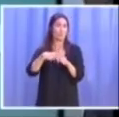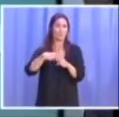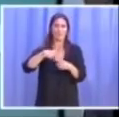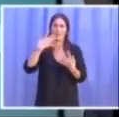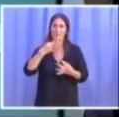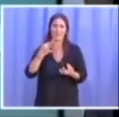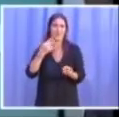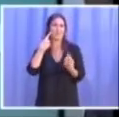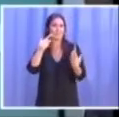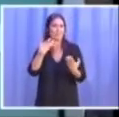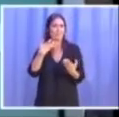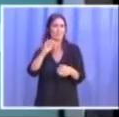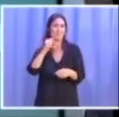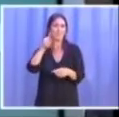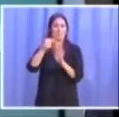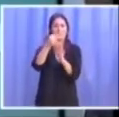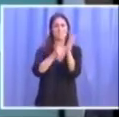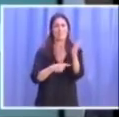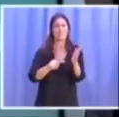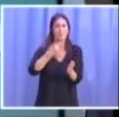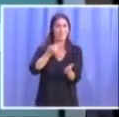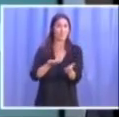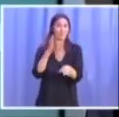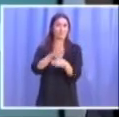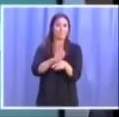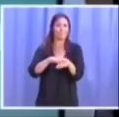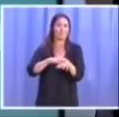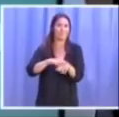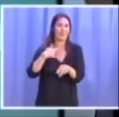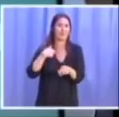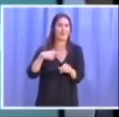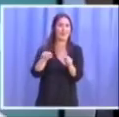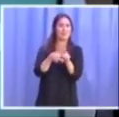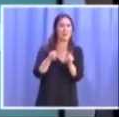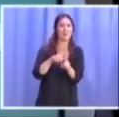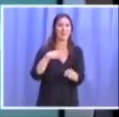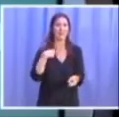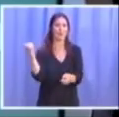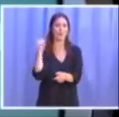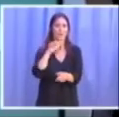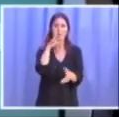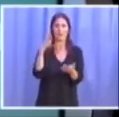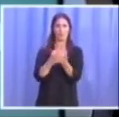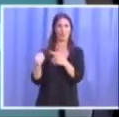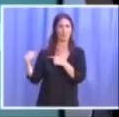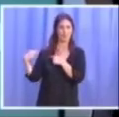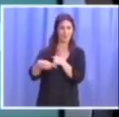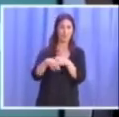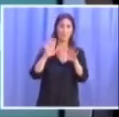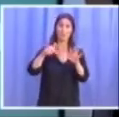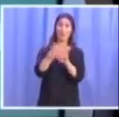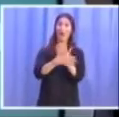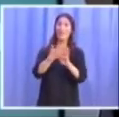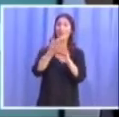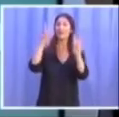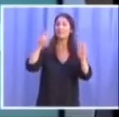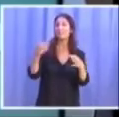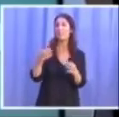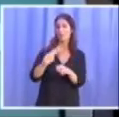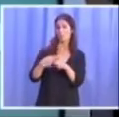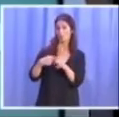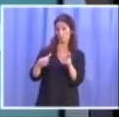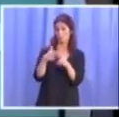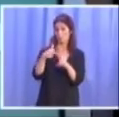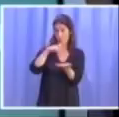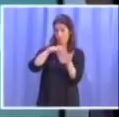tener un reflejo, y como muchas medidas más que llevamos precisamente para nuestras hermandades, cofradías y para todas nuestras tradiciones. Pero como estamos hablando de políticas sociales, que es